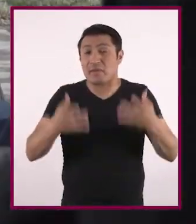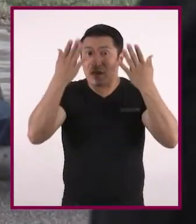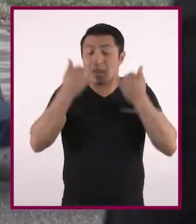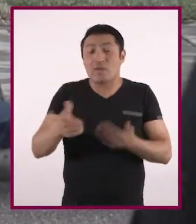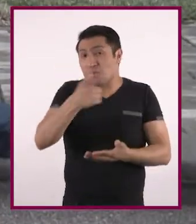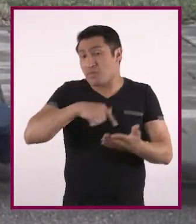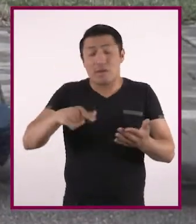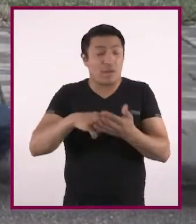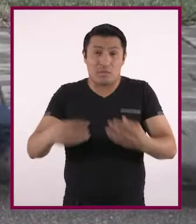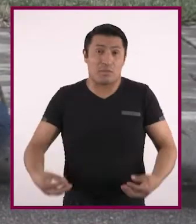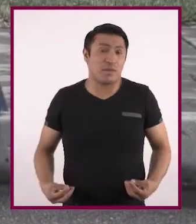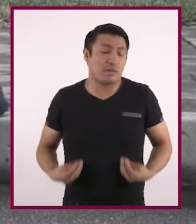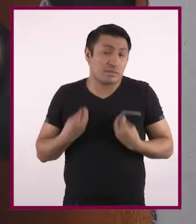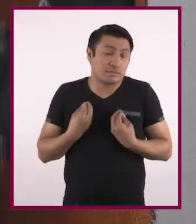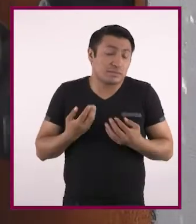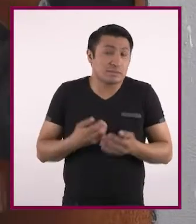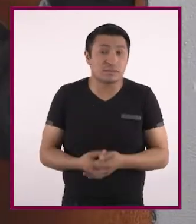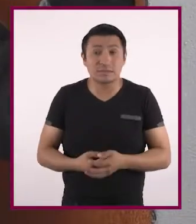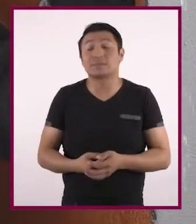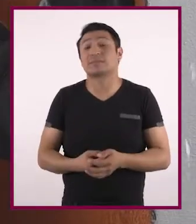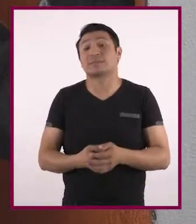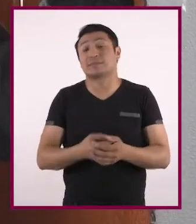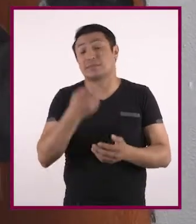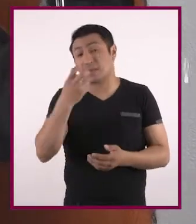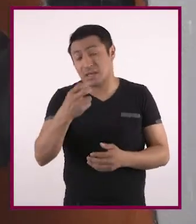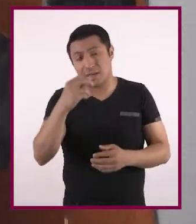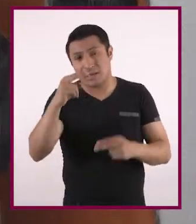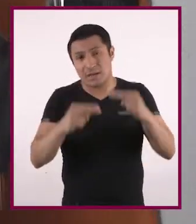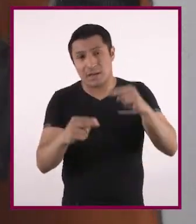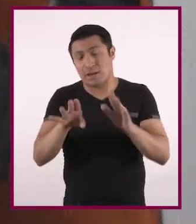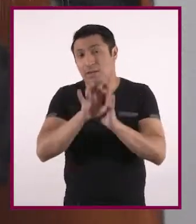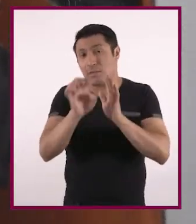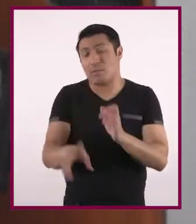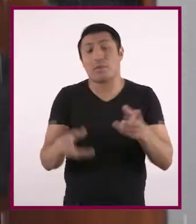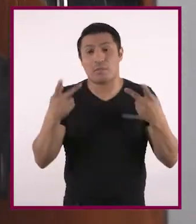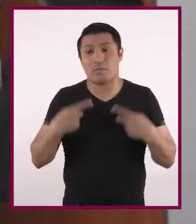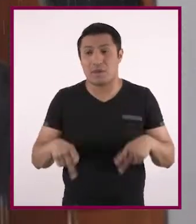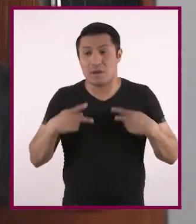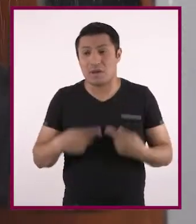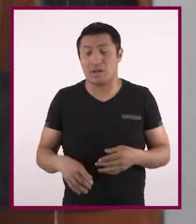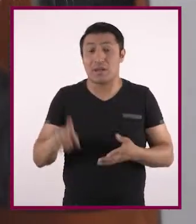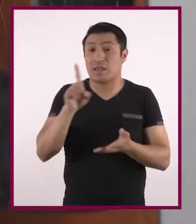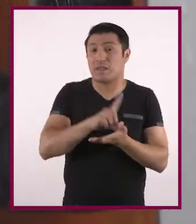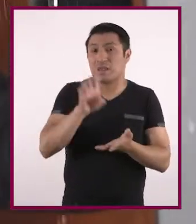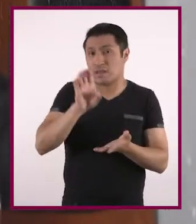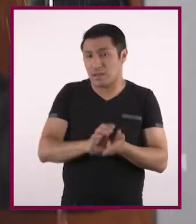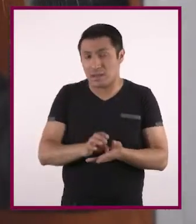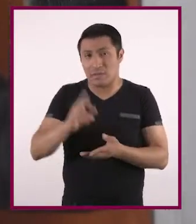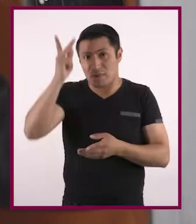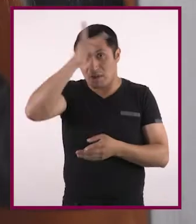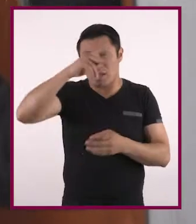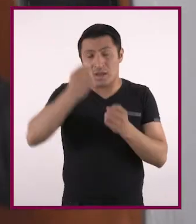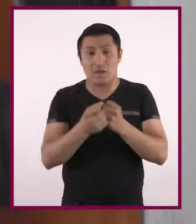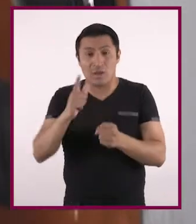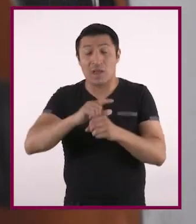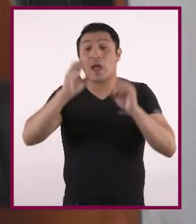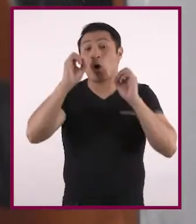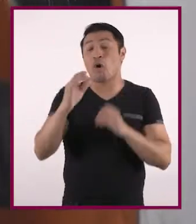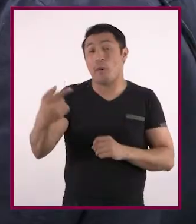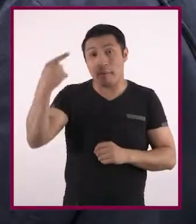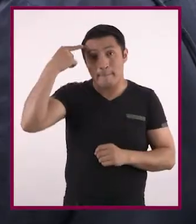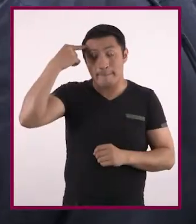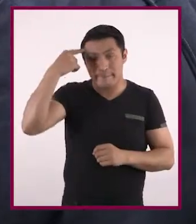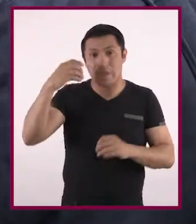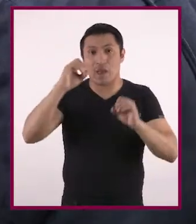o lugar habitable. En este grado se encuentran, por ejemplo, personas con alguna discapacidad psicosocial o mental, o